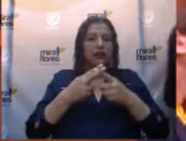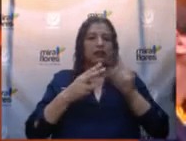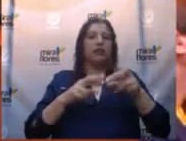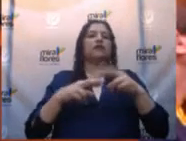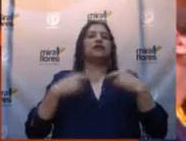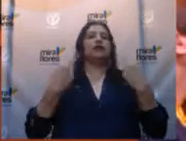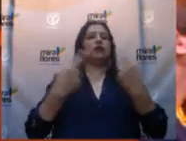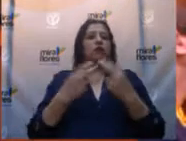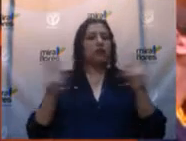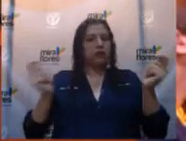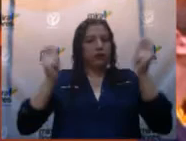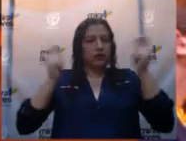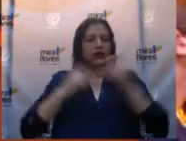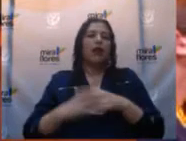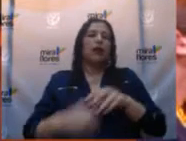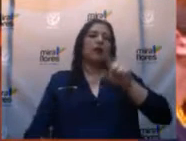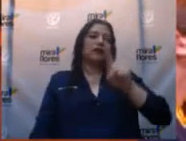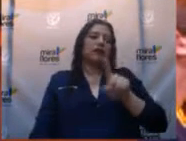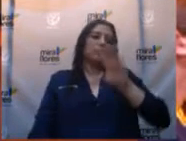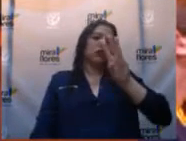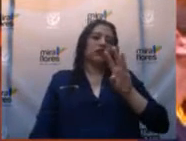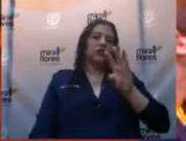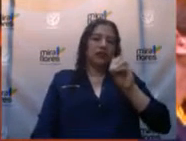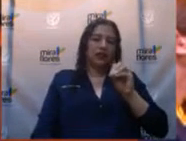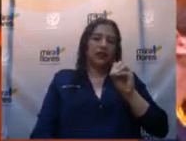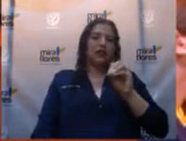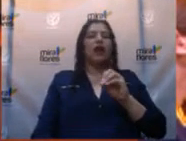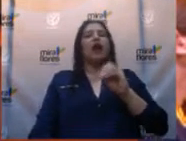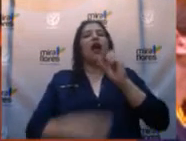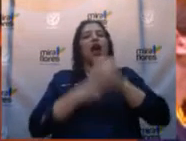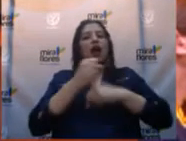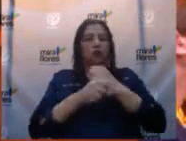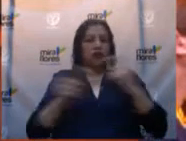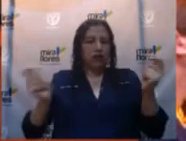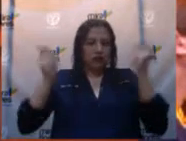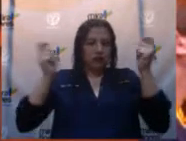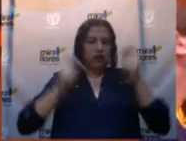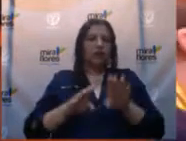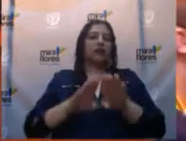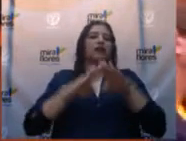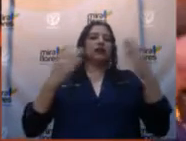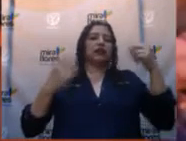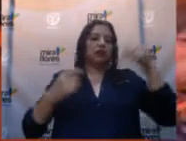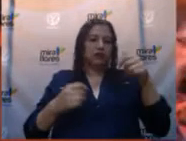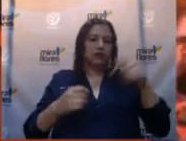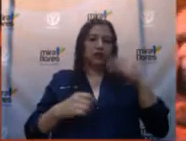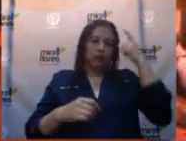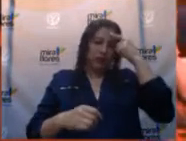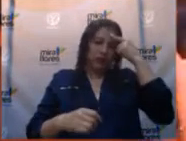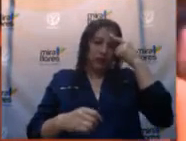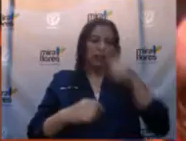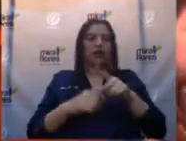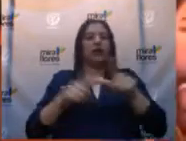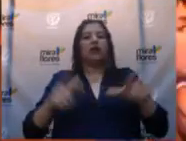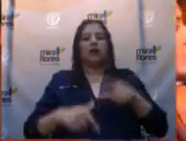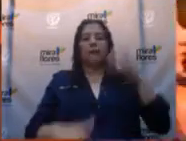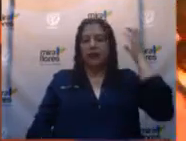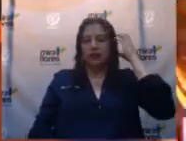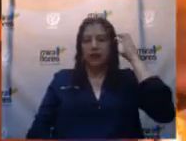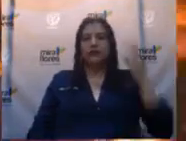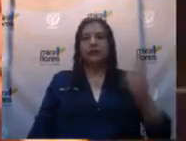sesión solemne por el 160º aniversario de la creación política del distrito de Miraflores.